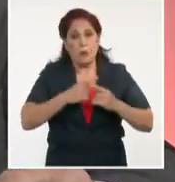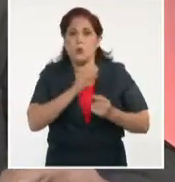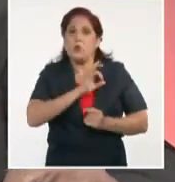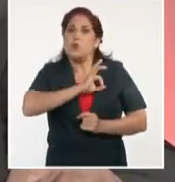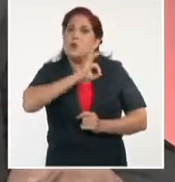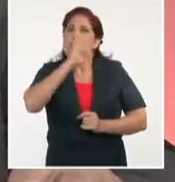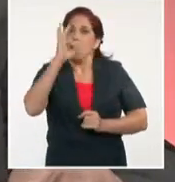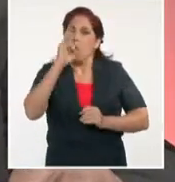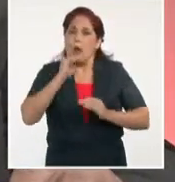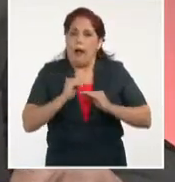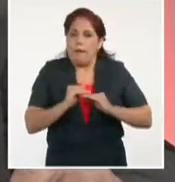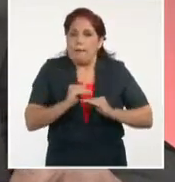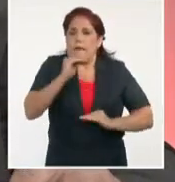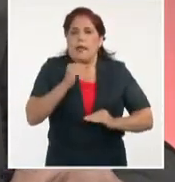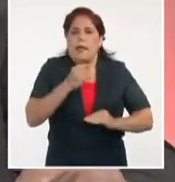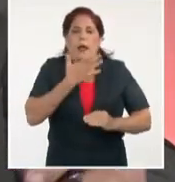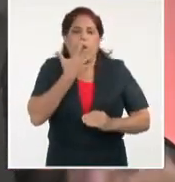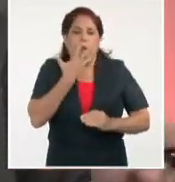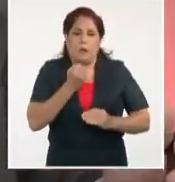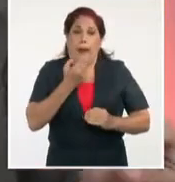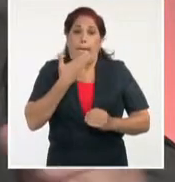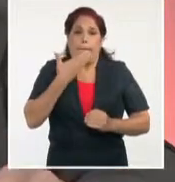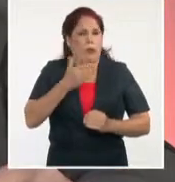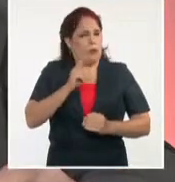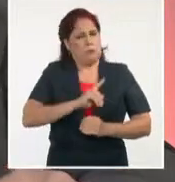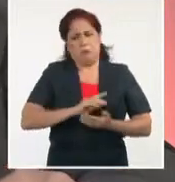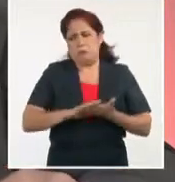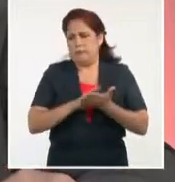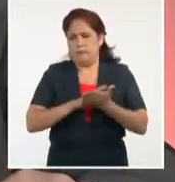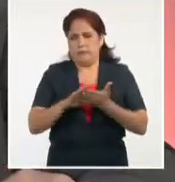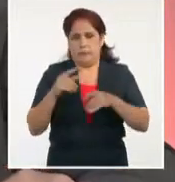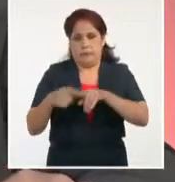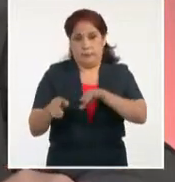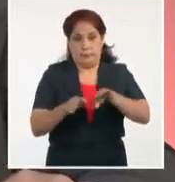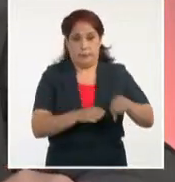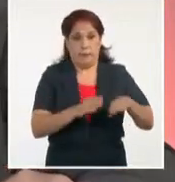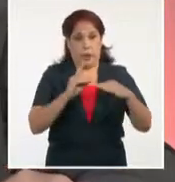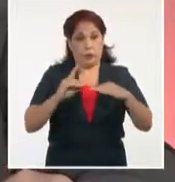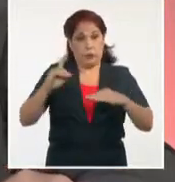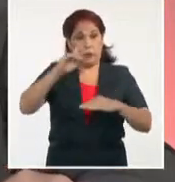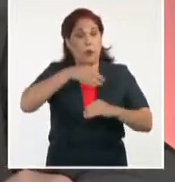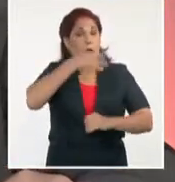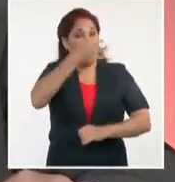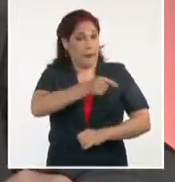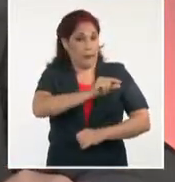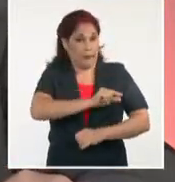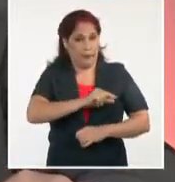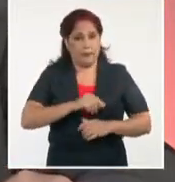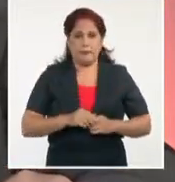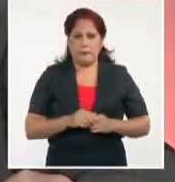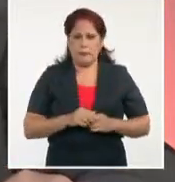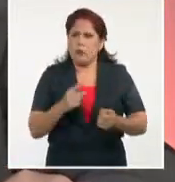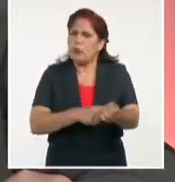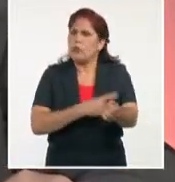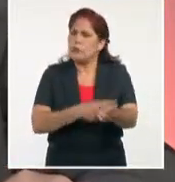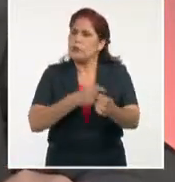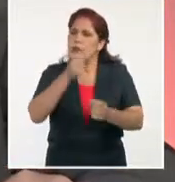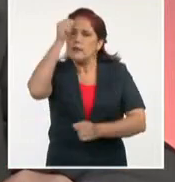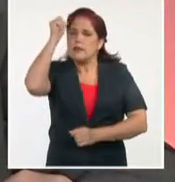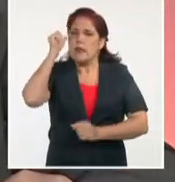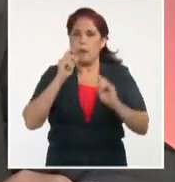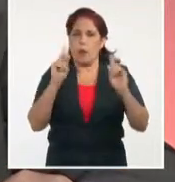los niveles que se tenían. Como explicaba el doctor Celso, nosotros, como es habitual, todos los sábados damos una